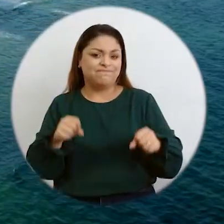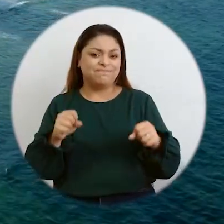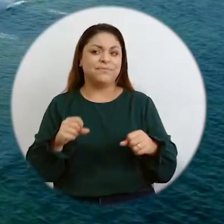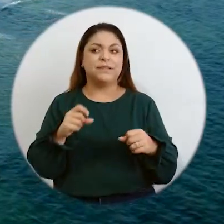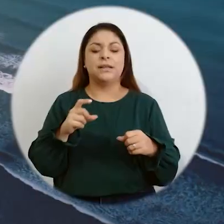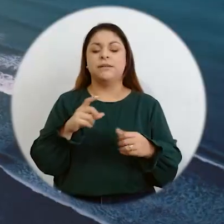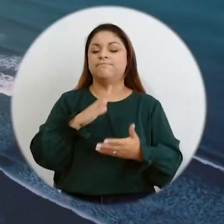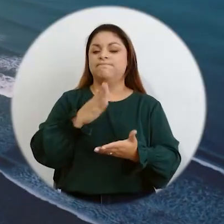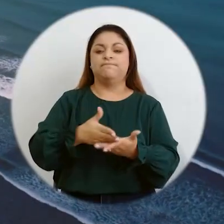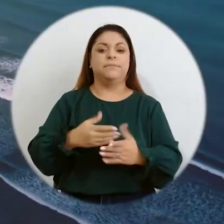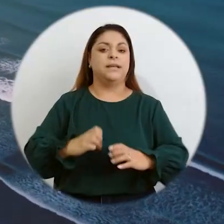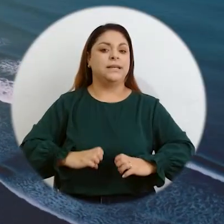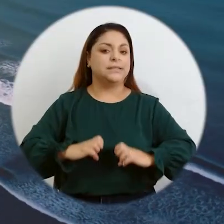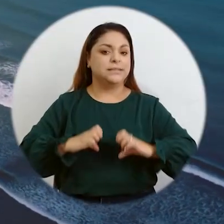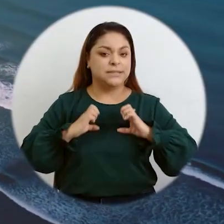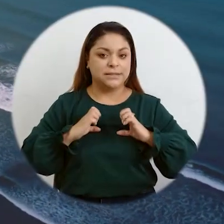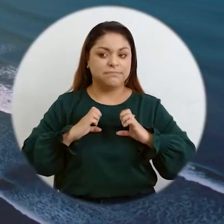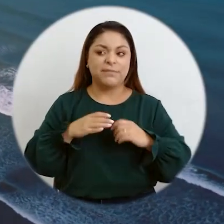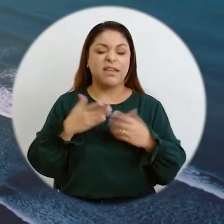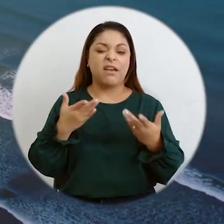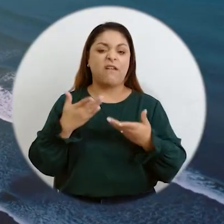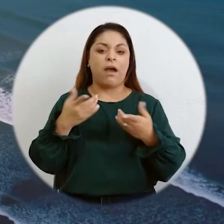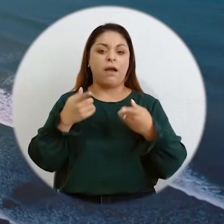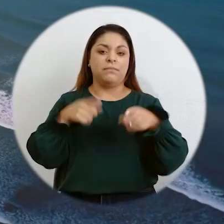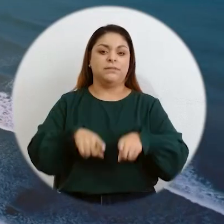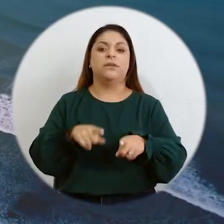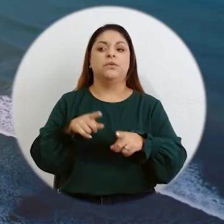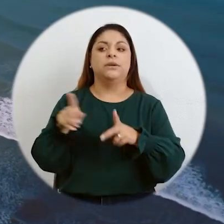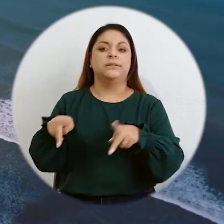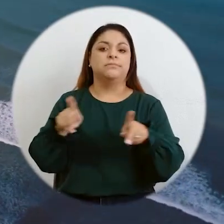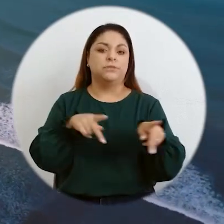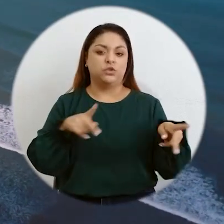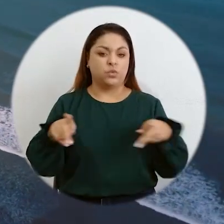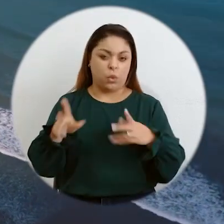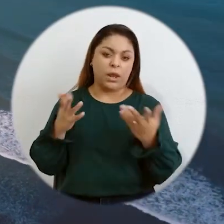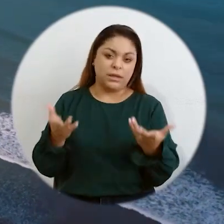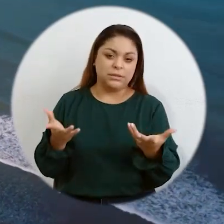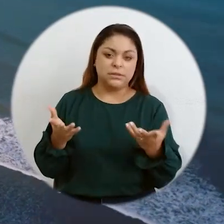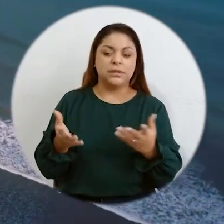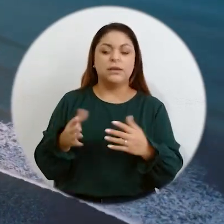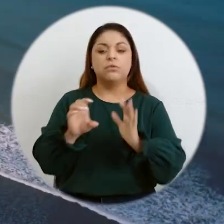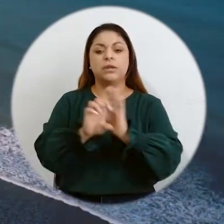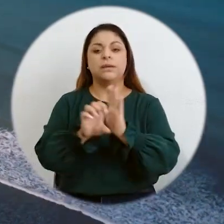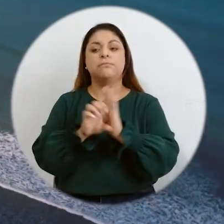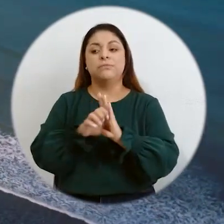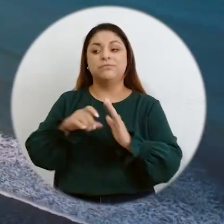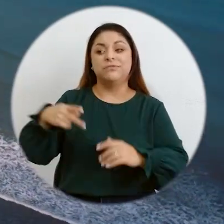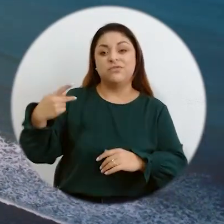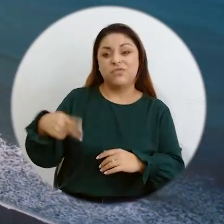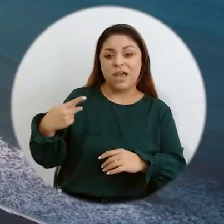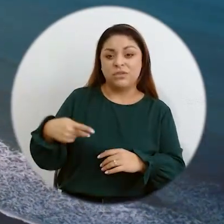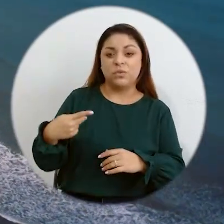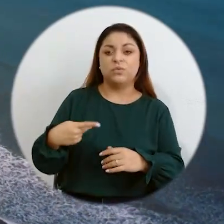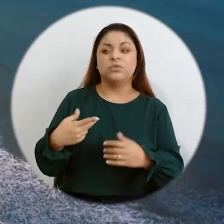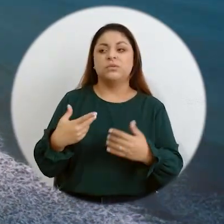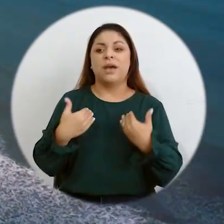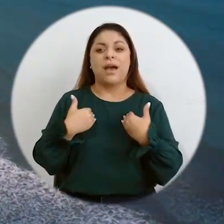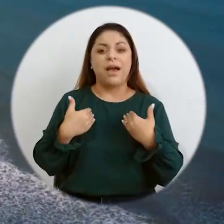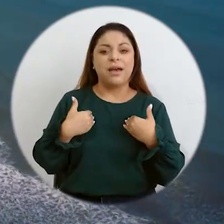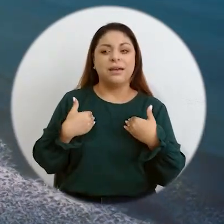a pasar con esas personas. Entonces, los riesgos van desde la supervivencia de los